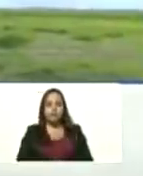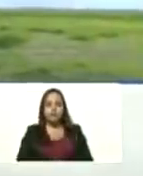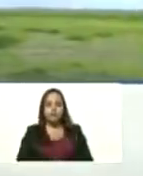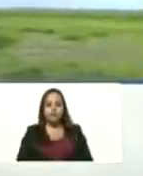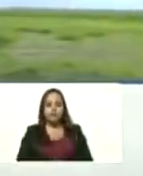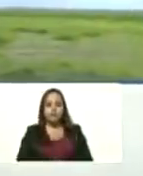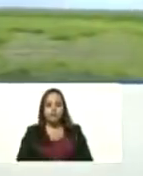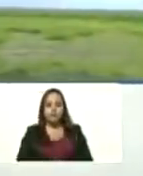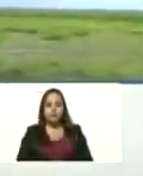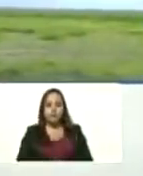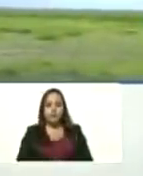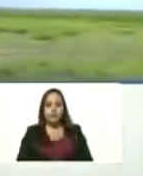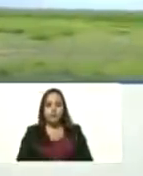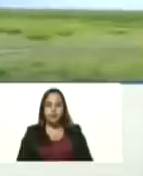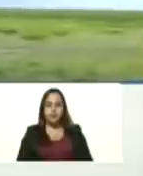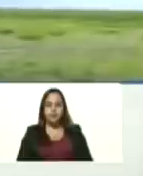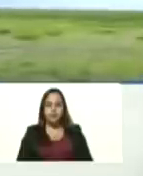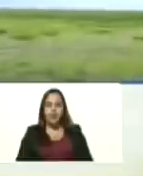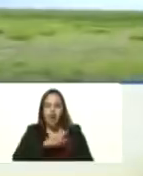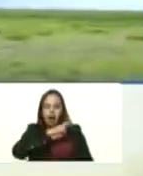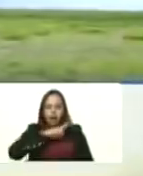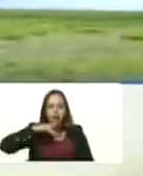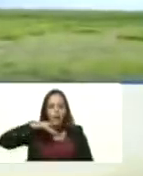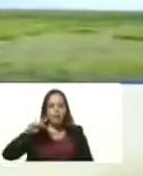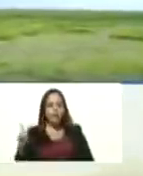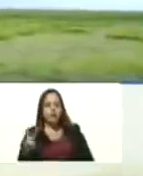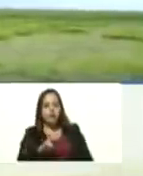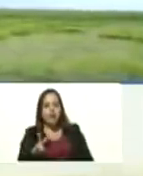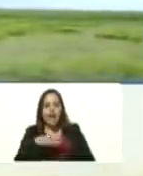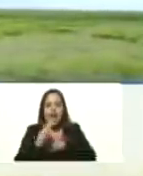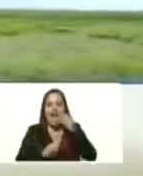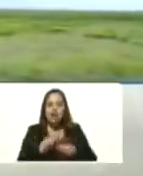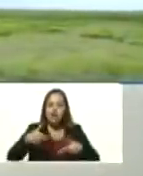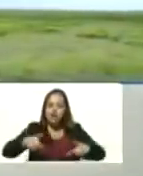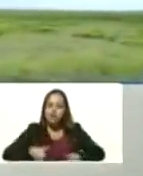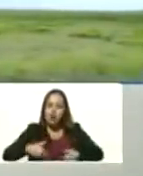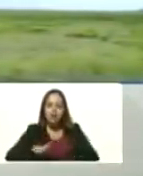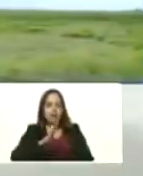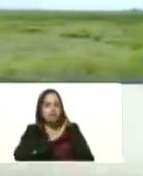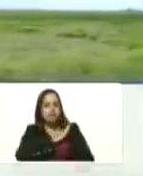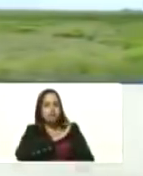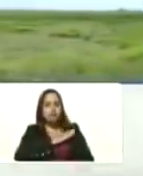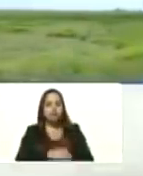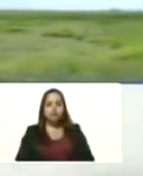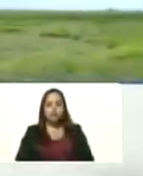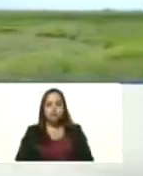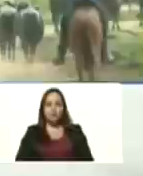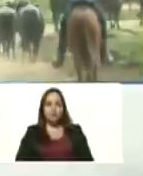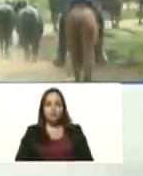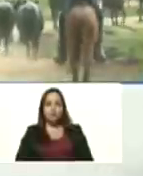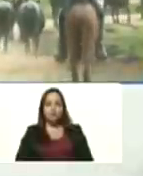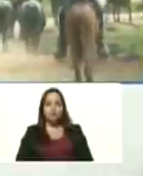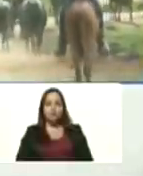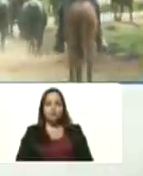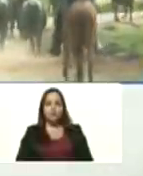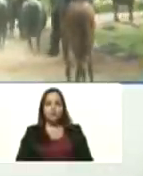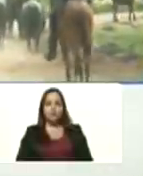alfred nazaret sabor venezolano he hecho con esfuerzo propio al frena share